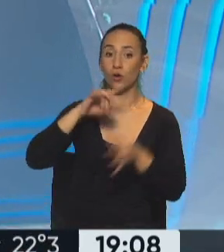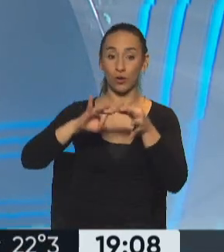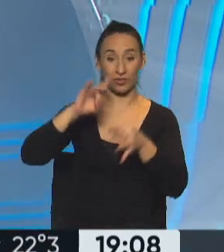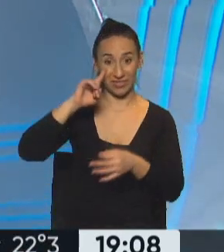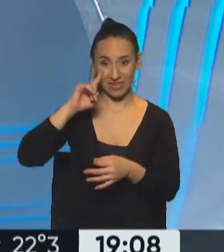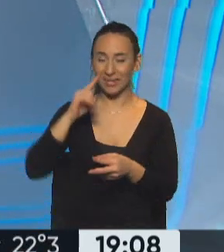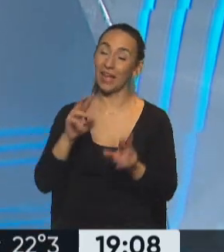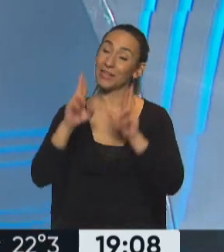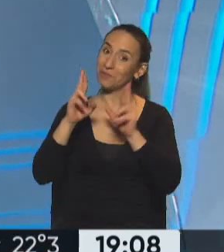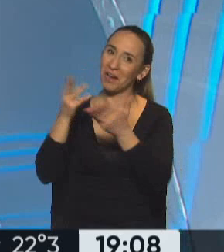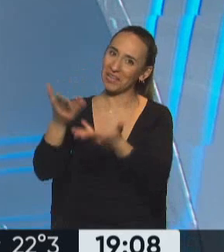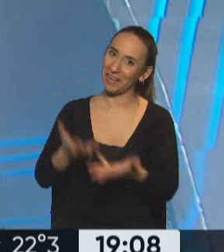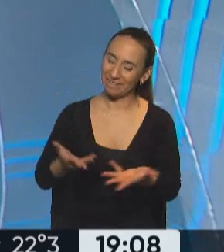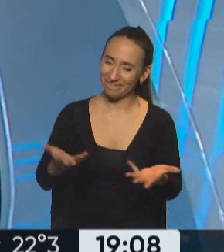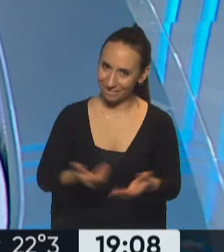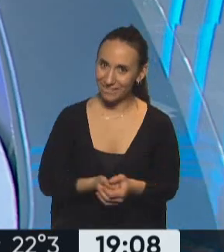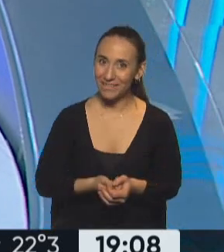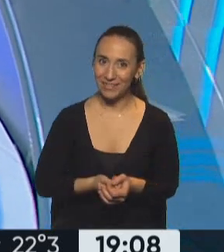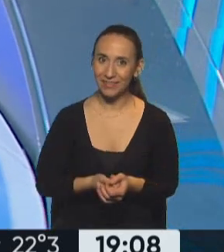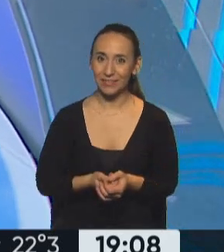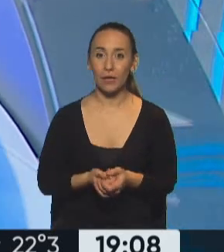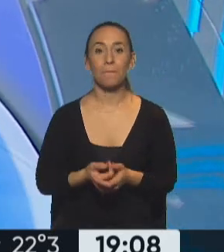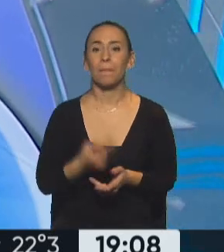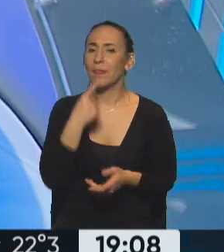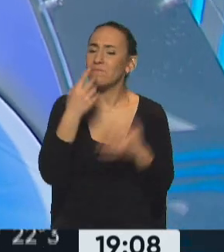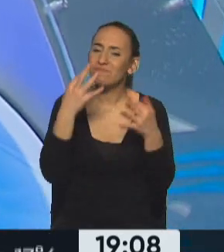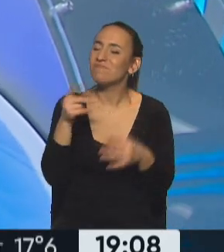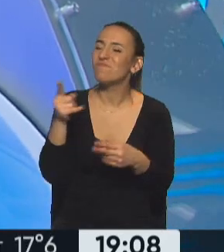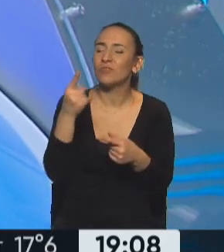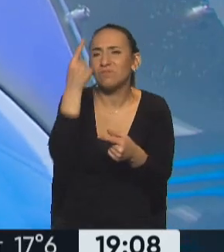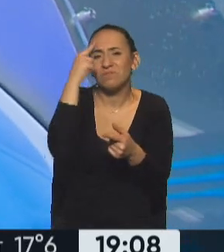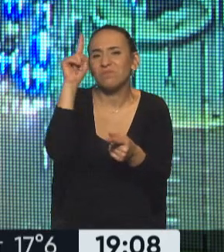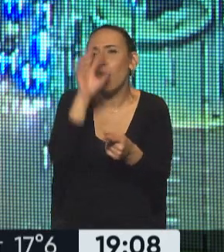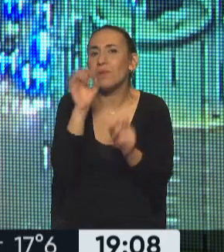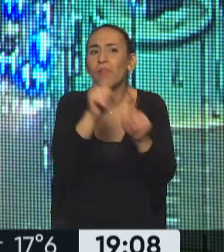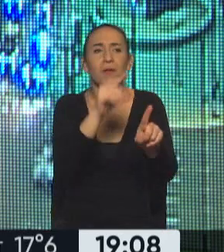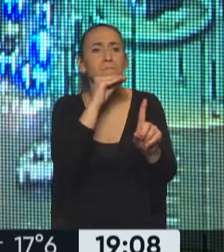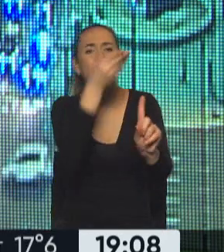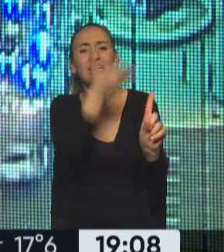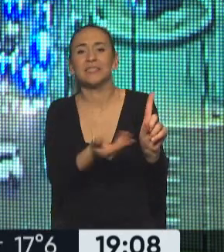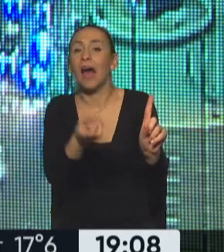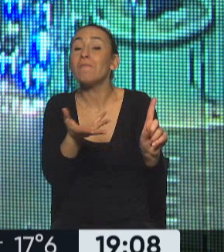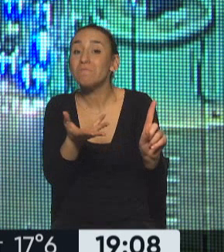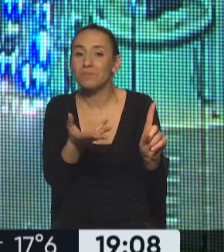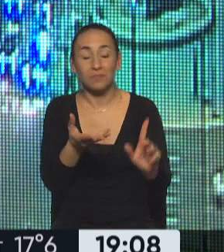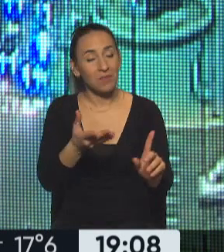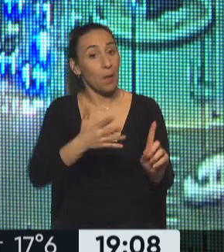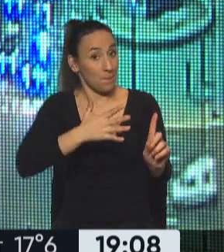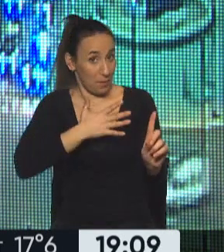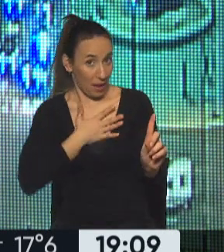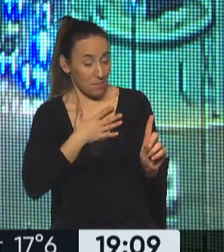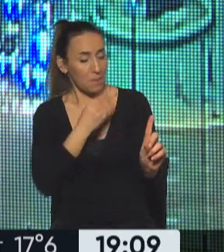acá. Bienvenido, Ricardo. ¿Qué dice don Ricardo? ¿Quién es Massa en este momento? Me parece que Massa es un